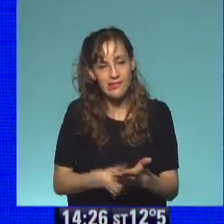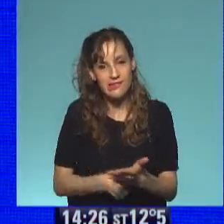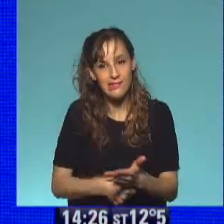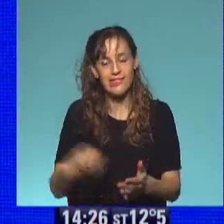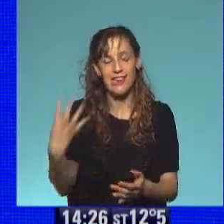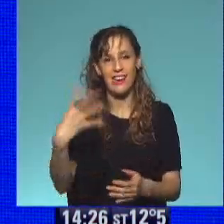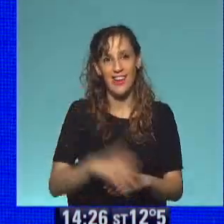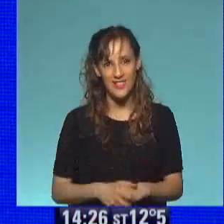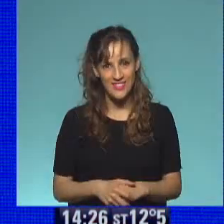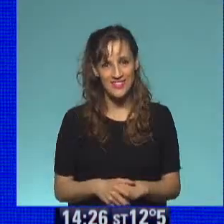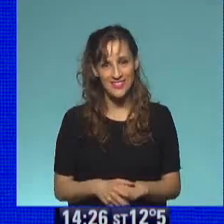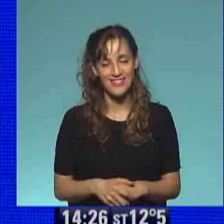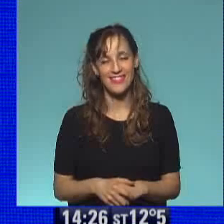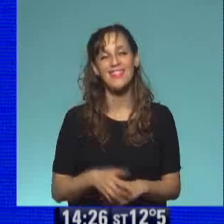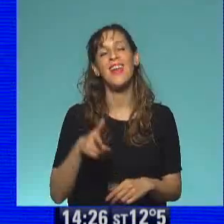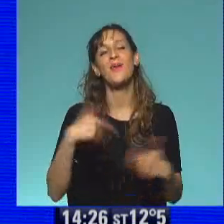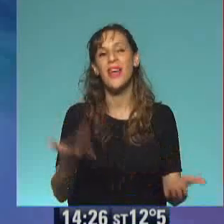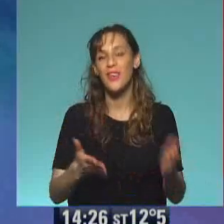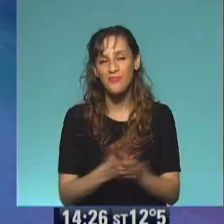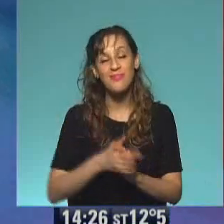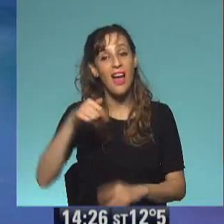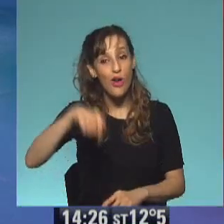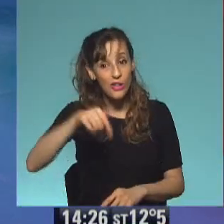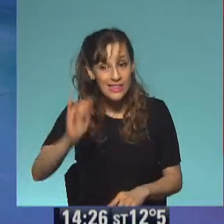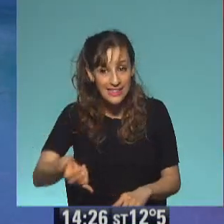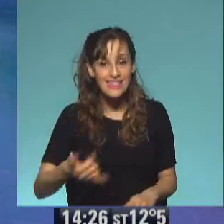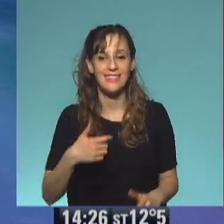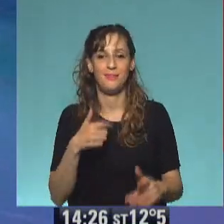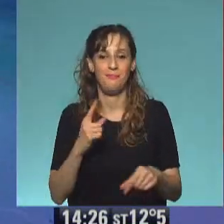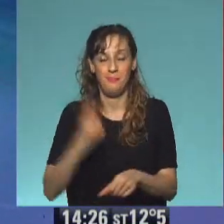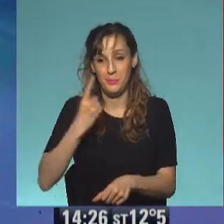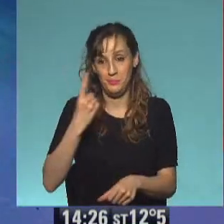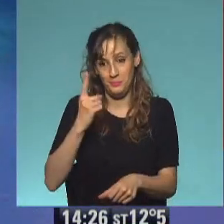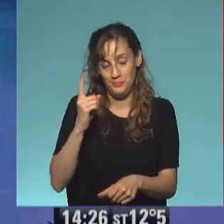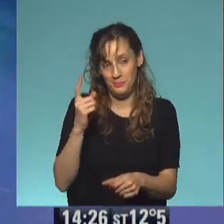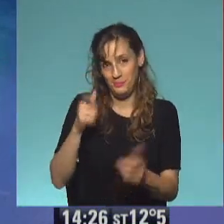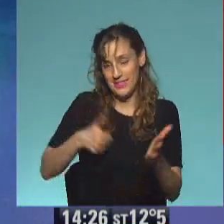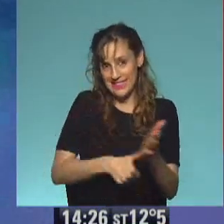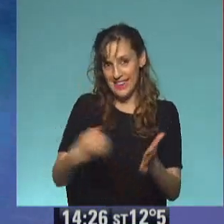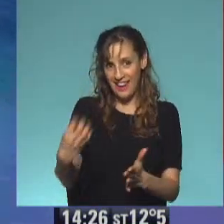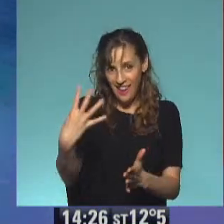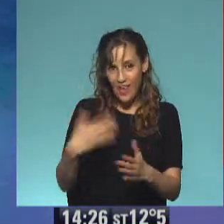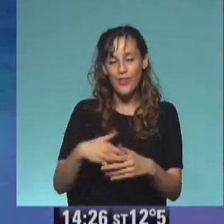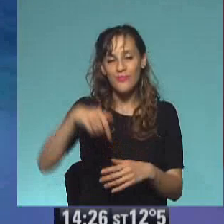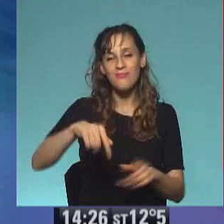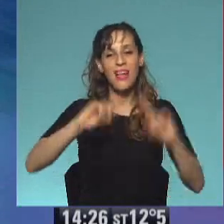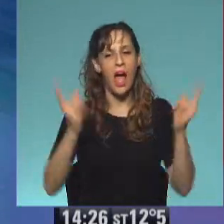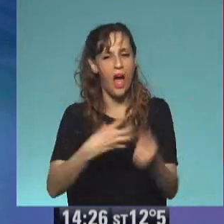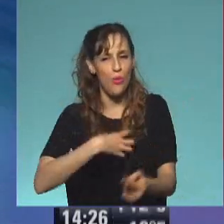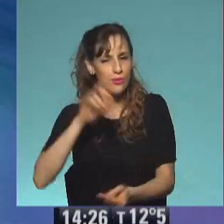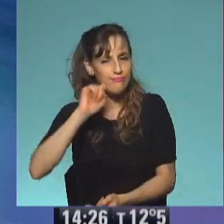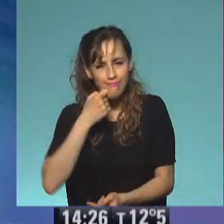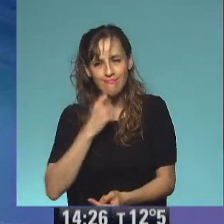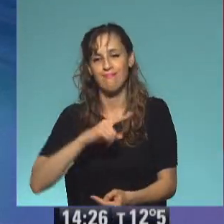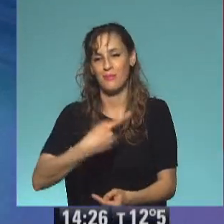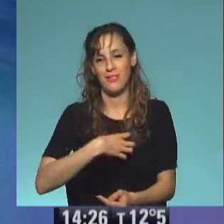Hablamos porque yo estoy con el tinte. Bueno, nos vamos entonces al primer recreo de este aula hermosa de primer